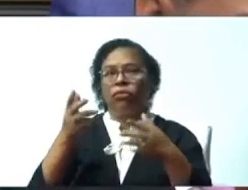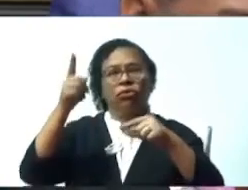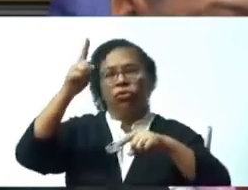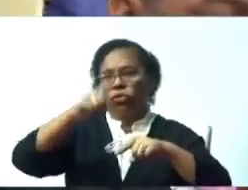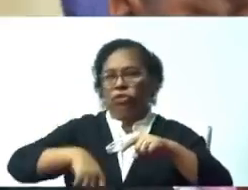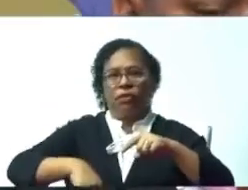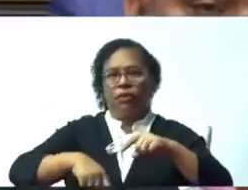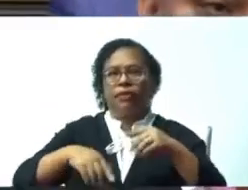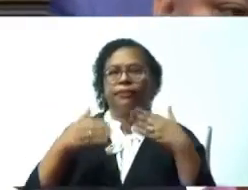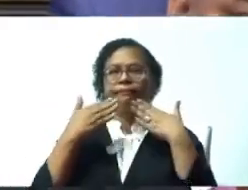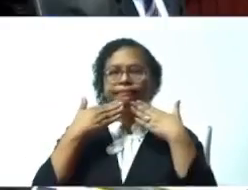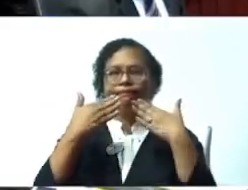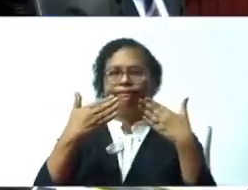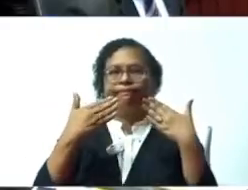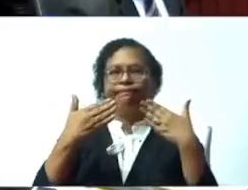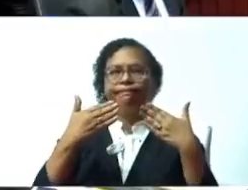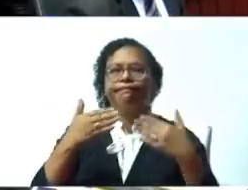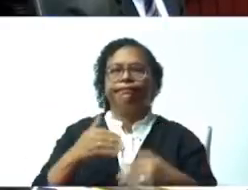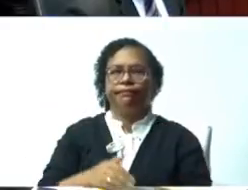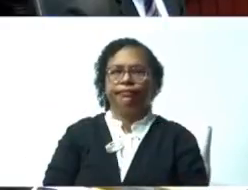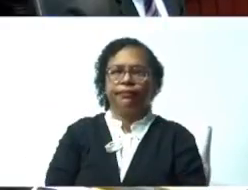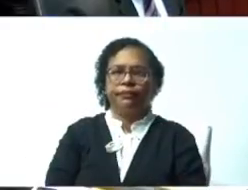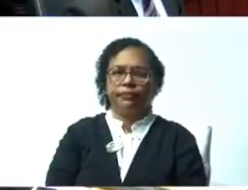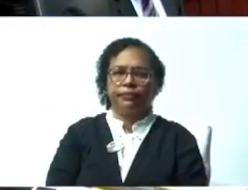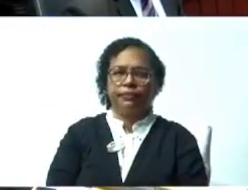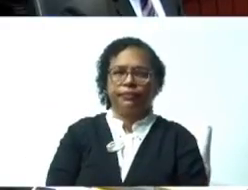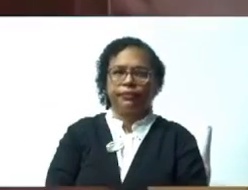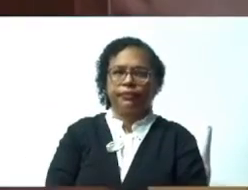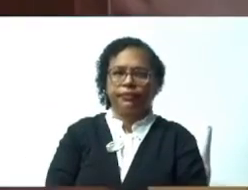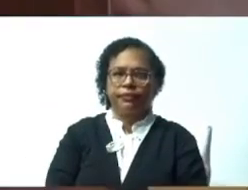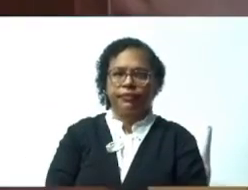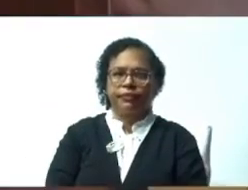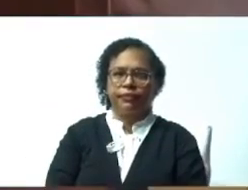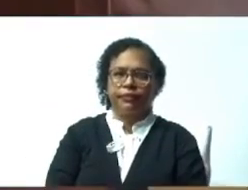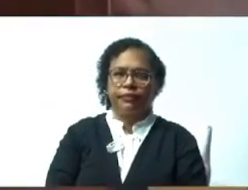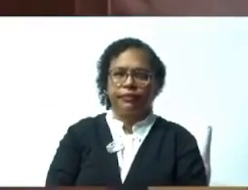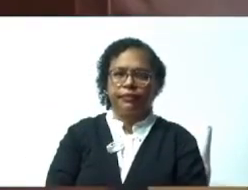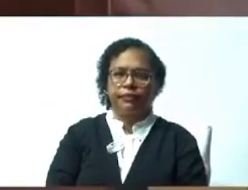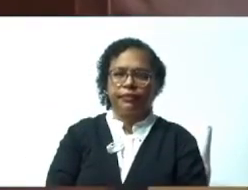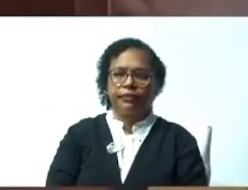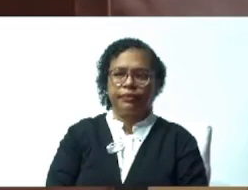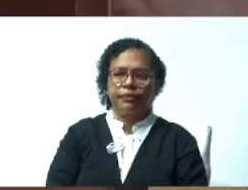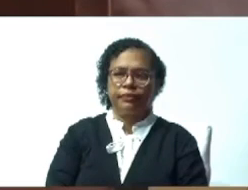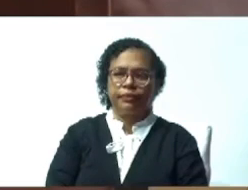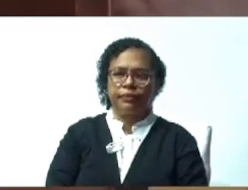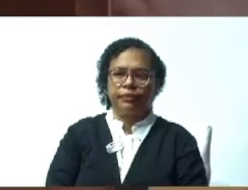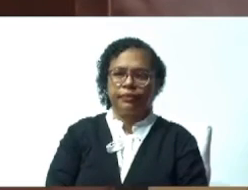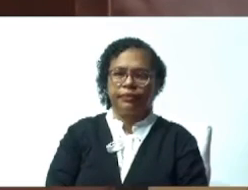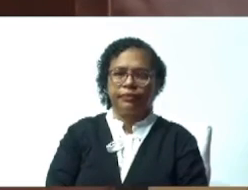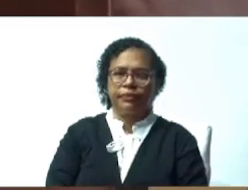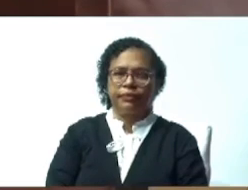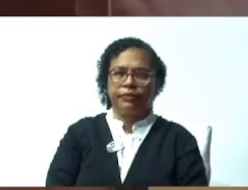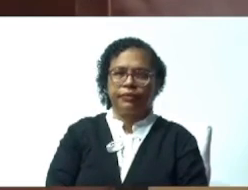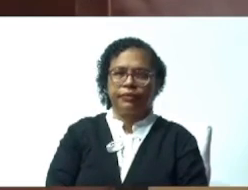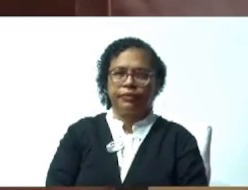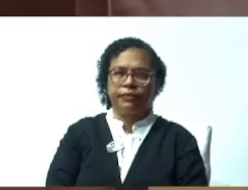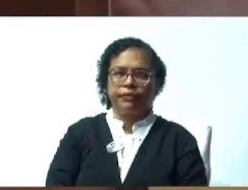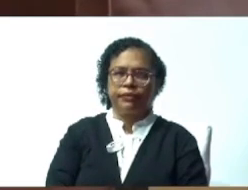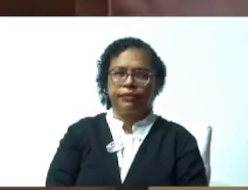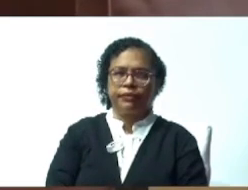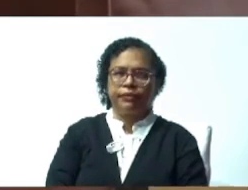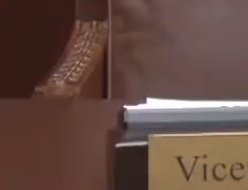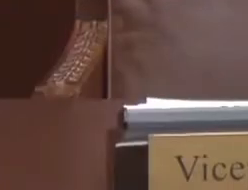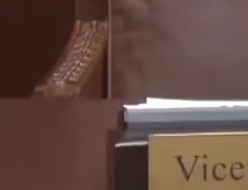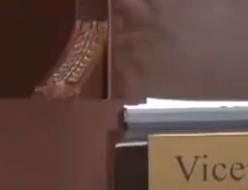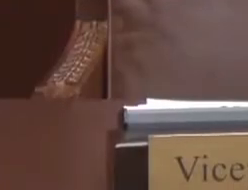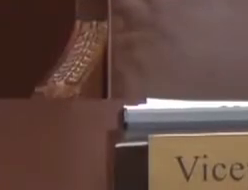Muchas gracias, honorable. Gracias, mi querido honorable diputado. De inmediato otorgo el